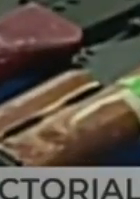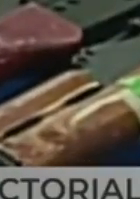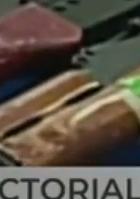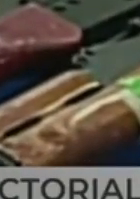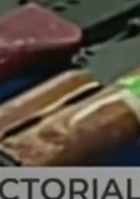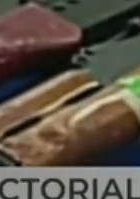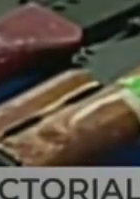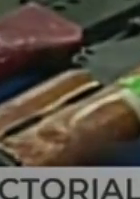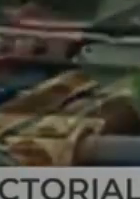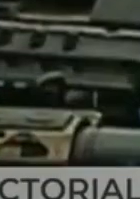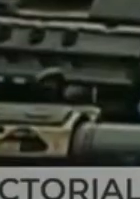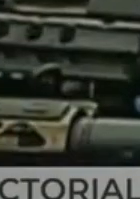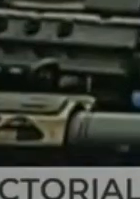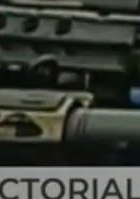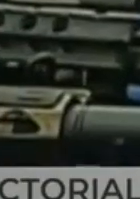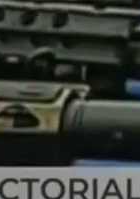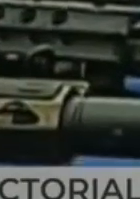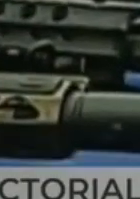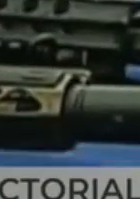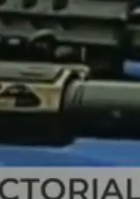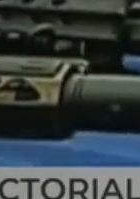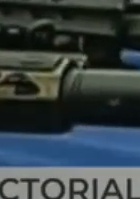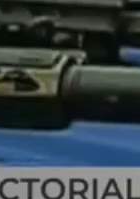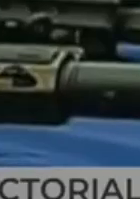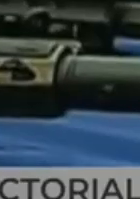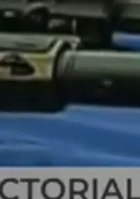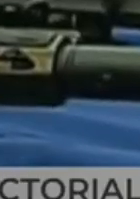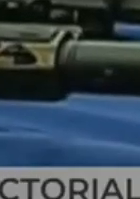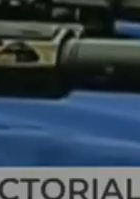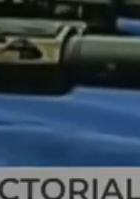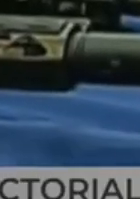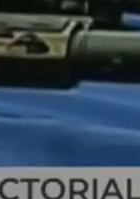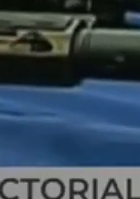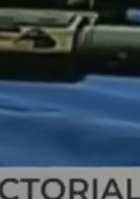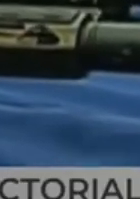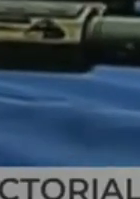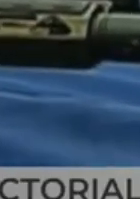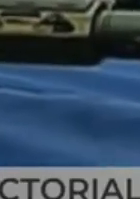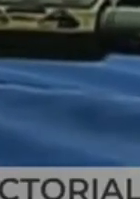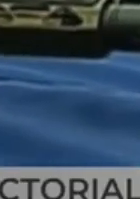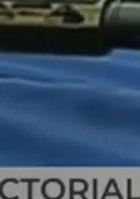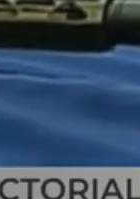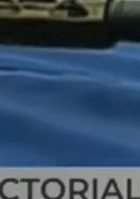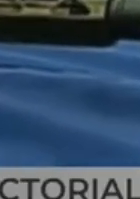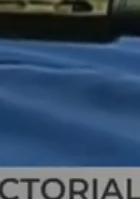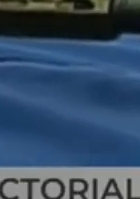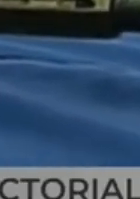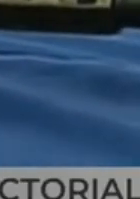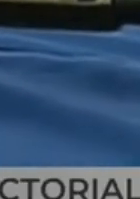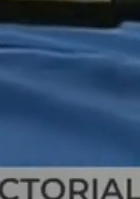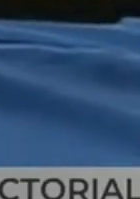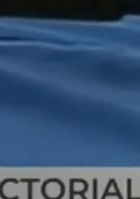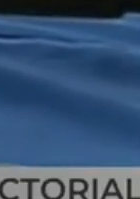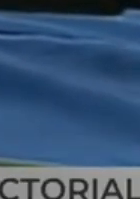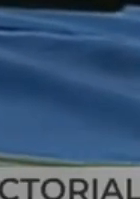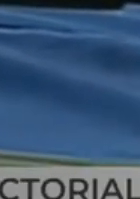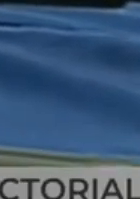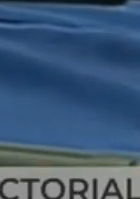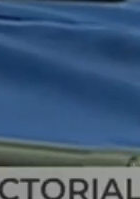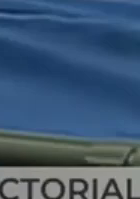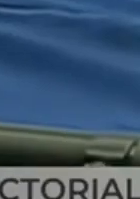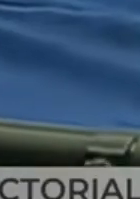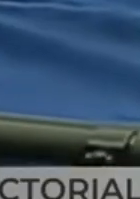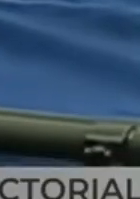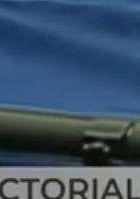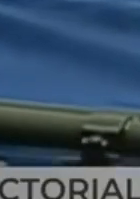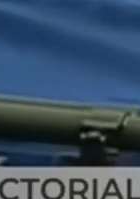de alarmar a nuestro pueblo, no, al contrario, mantenerlo informado al tanto de lo que está haciendo la revolución bolivariana para mantener